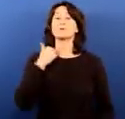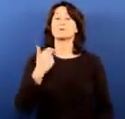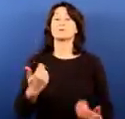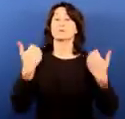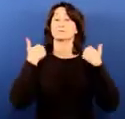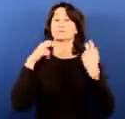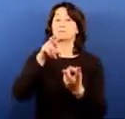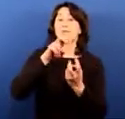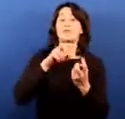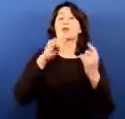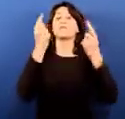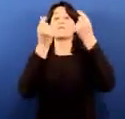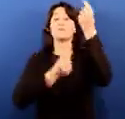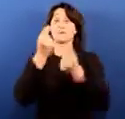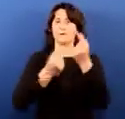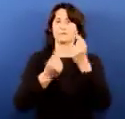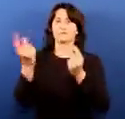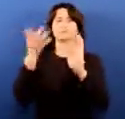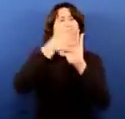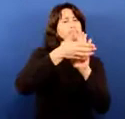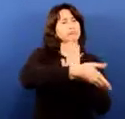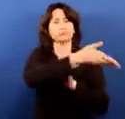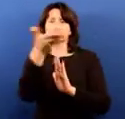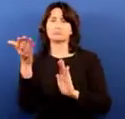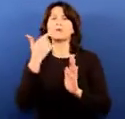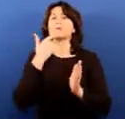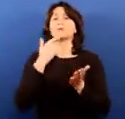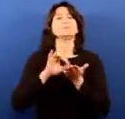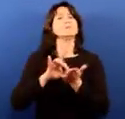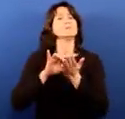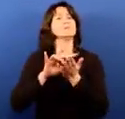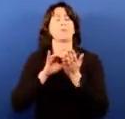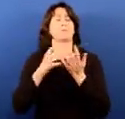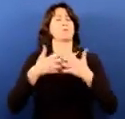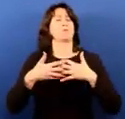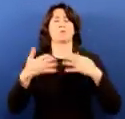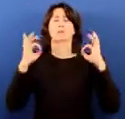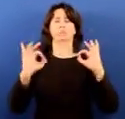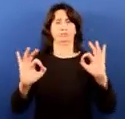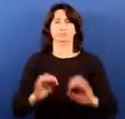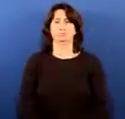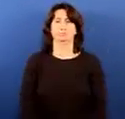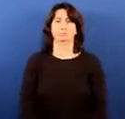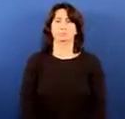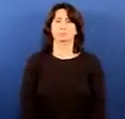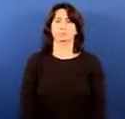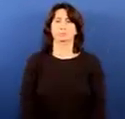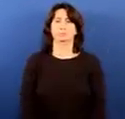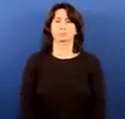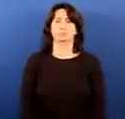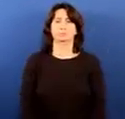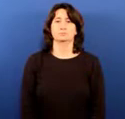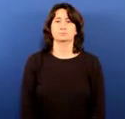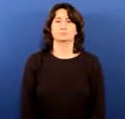servicios cuyo objetivo es facilitar el cumplimiento de las obligaciones fiscales. Entre ellos, Rentanet Etxean, con el envío a